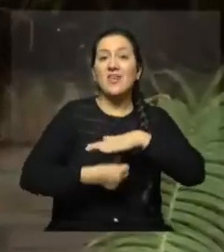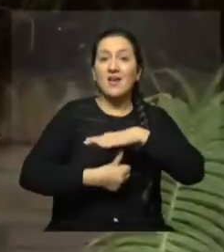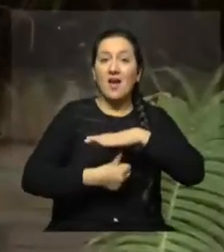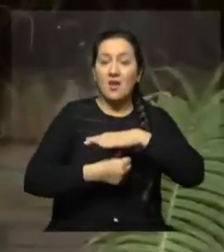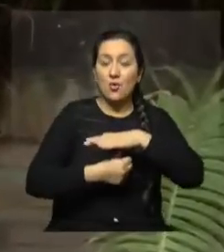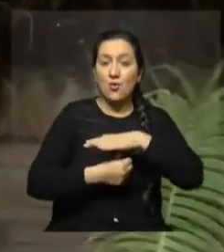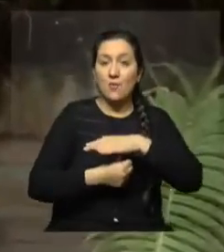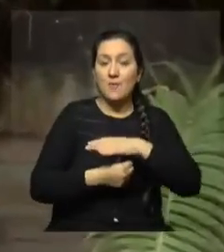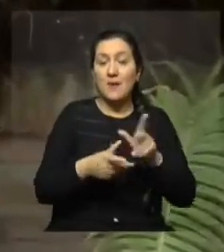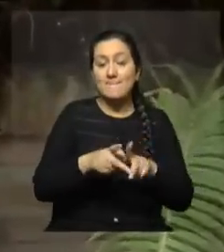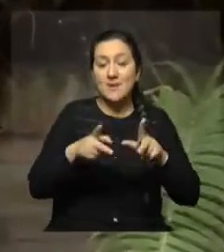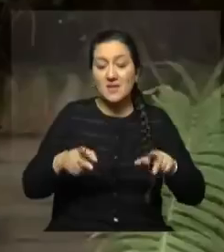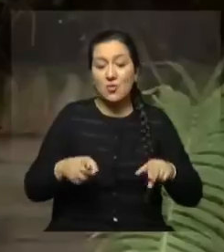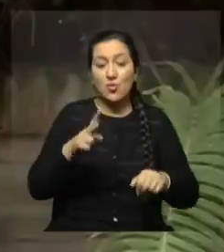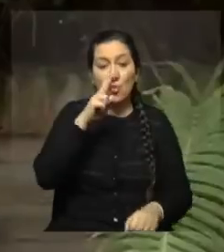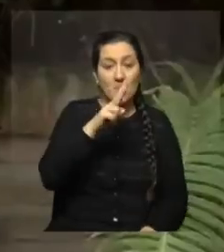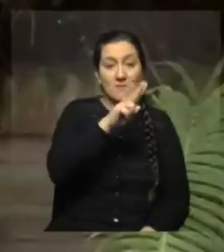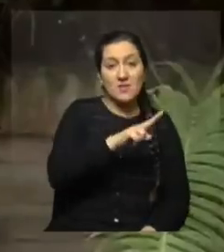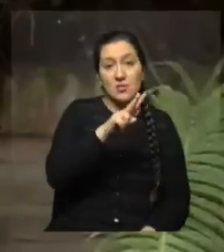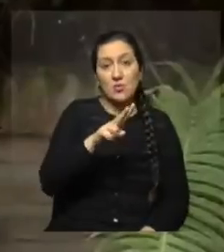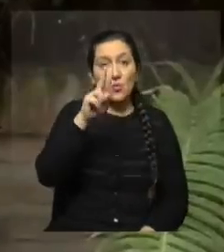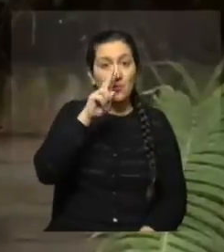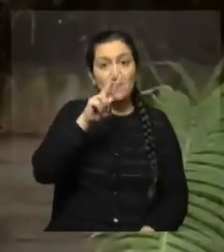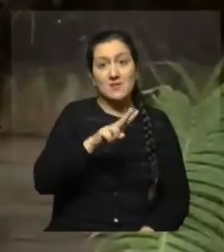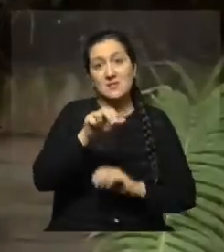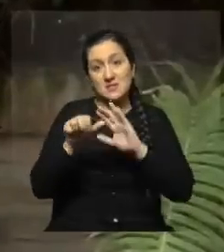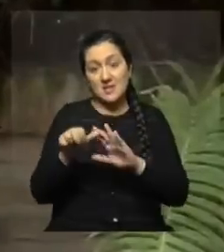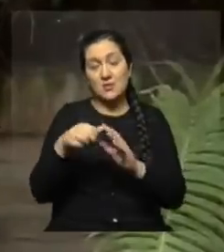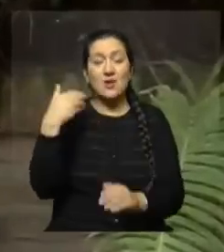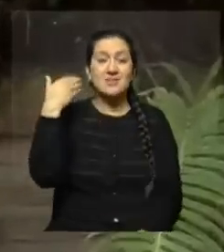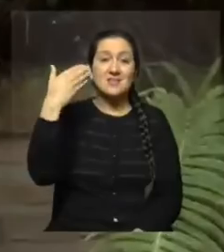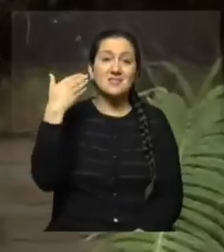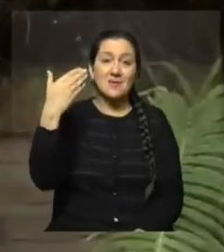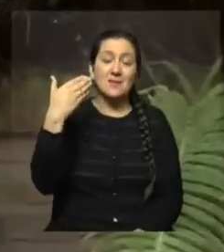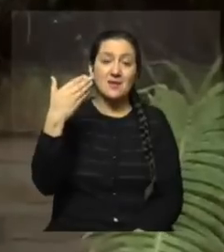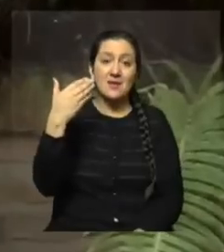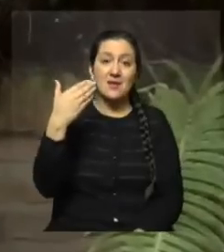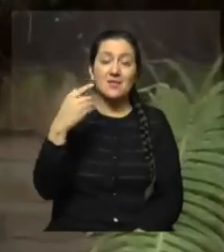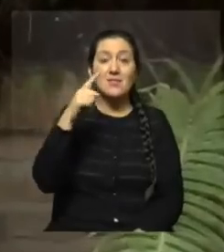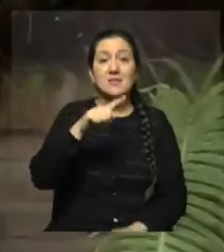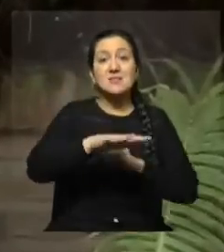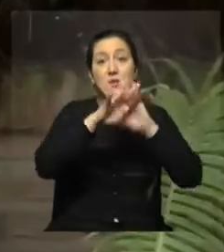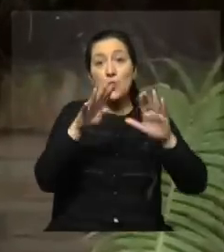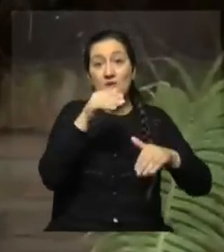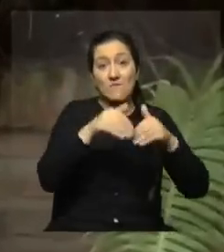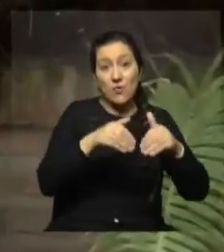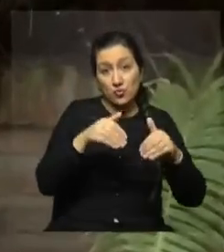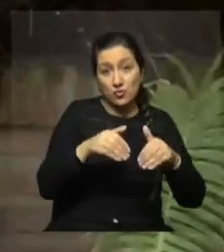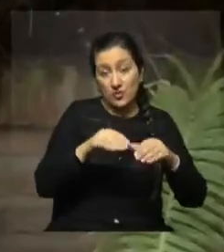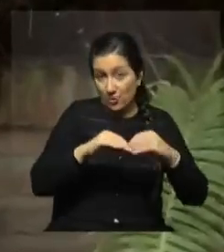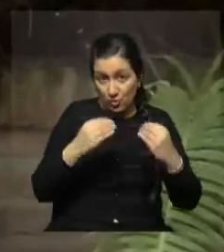el periodo 2026 es así que en la asamblea de claustro de 19 votos en 19